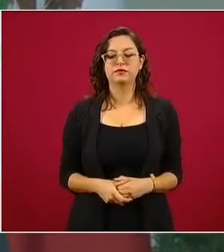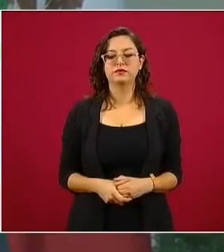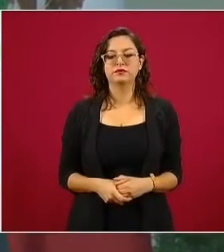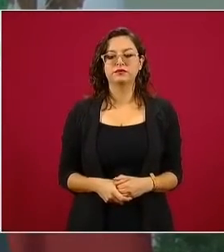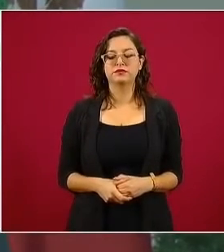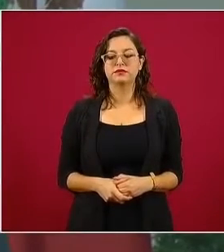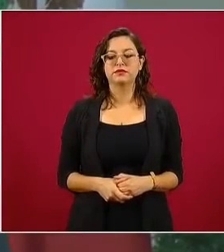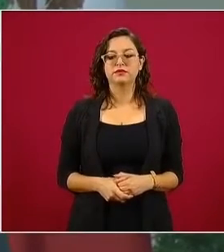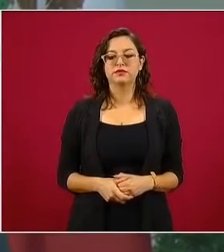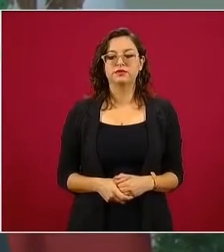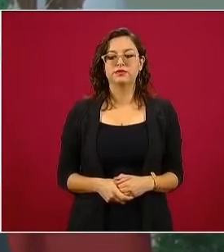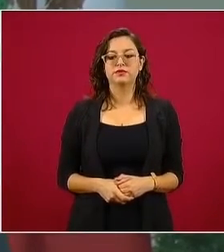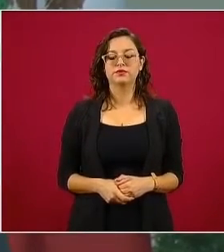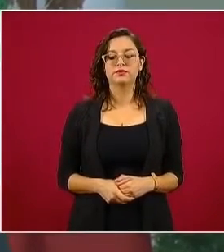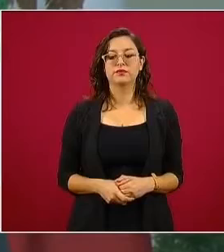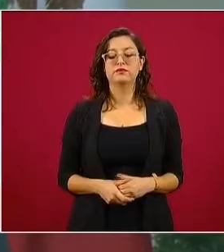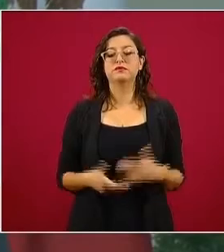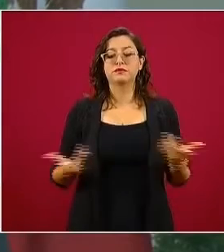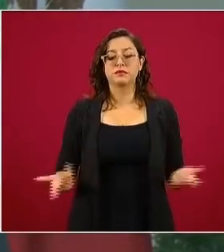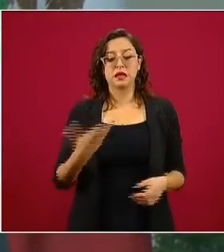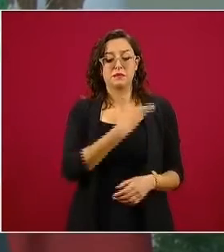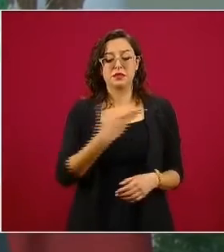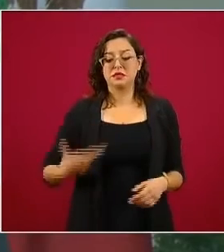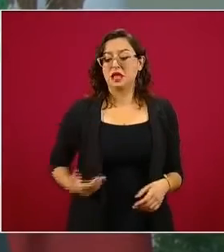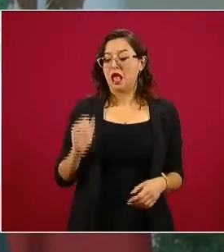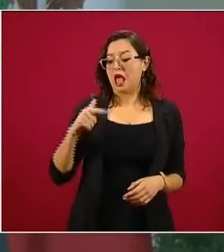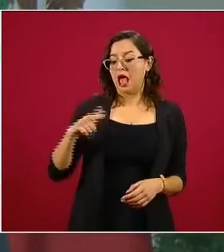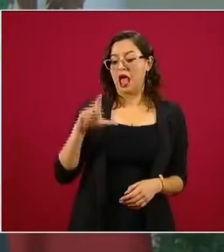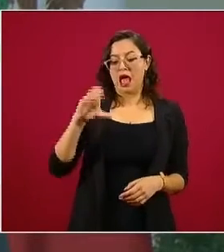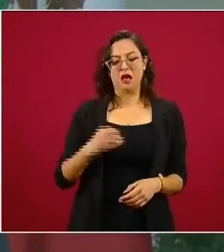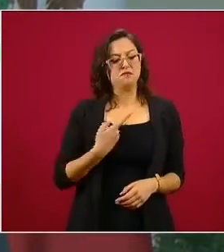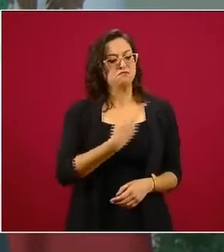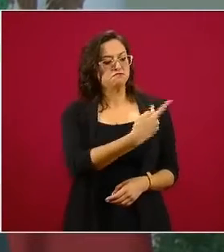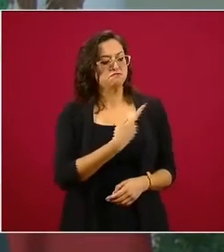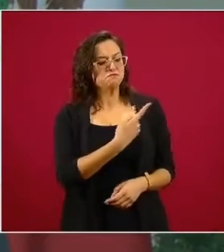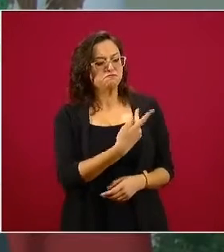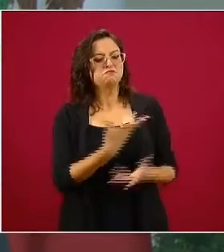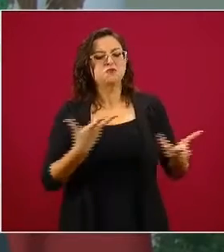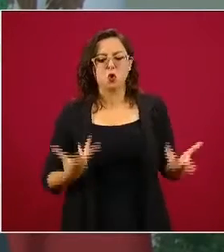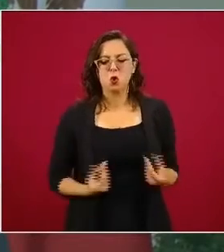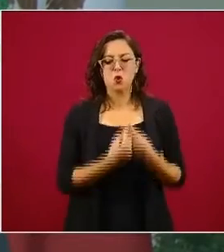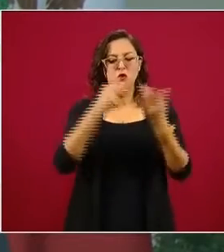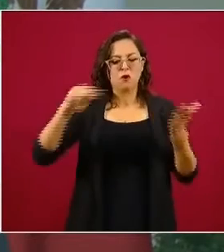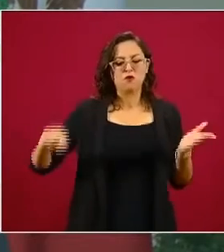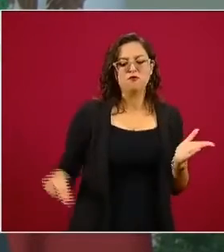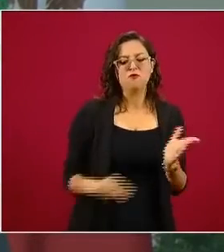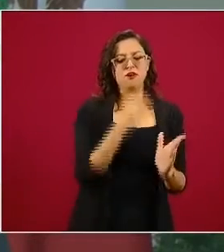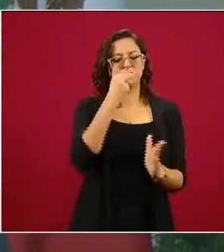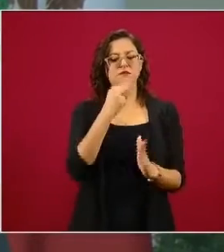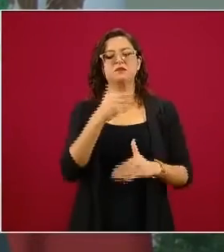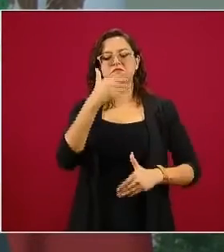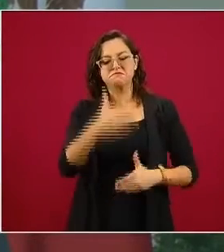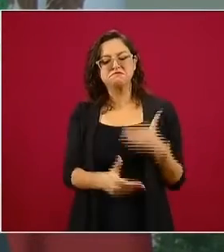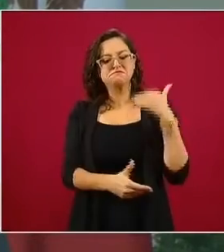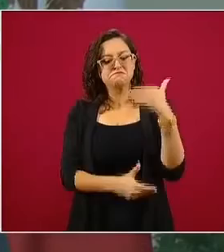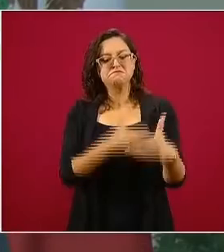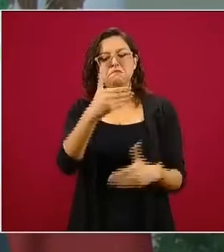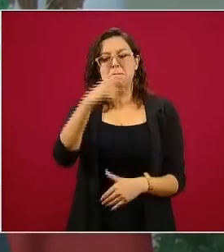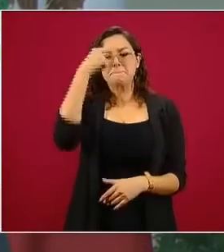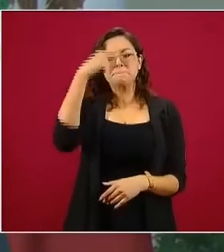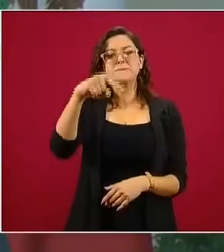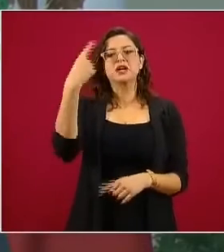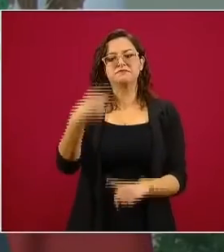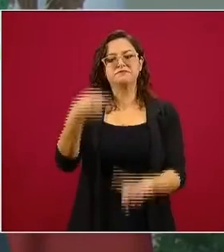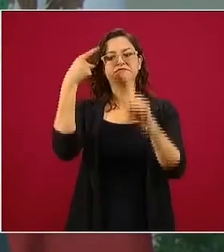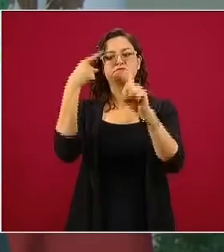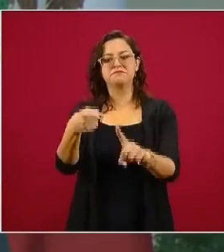Tras los comentarios del presidente López Obrador, vamos a firmar una declaración conjunta para seguir avanzando en la prosperidad, en